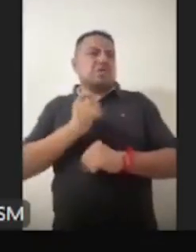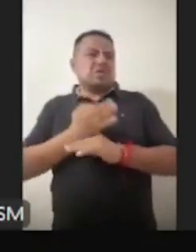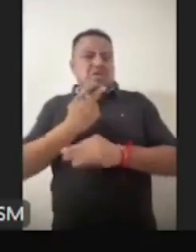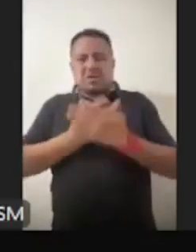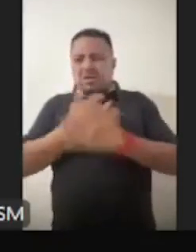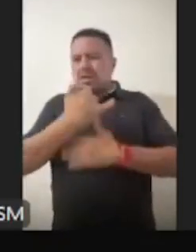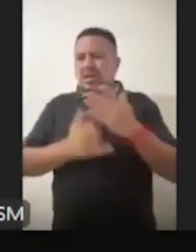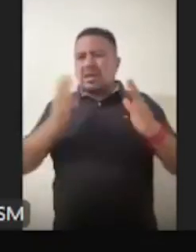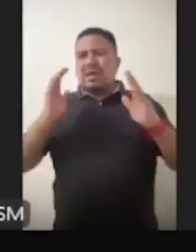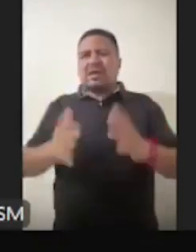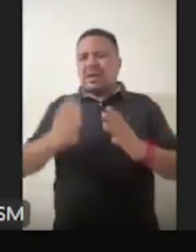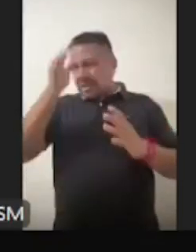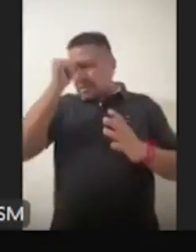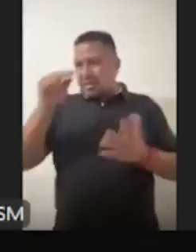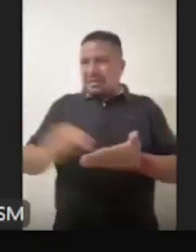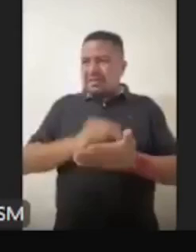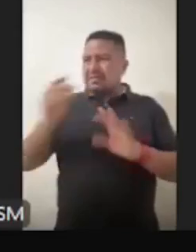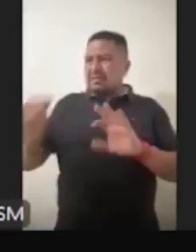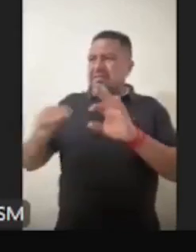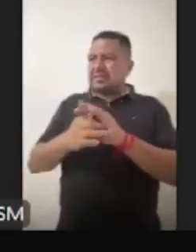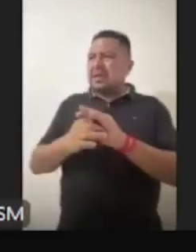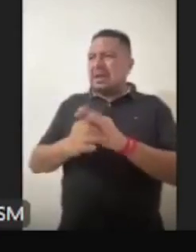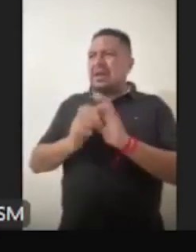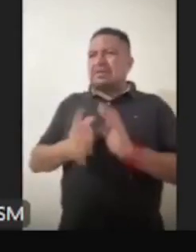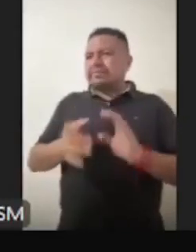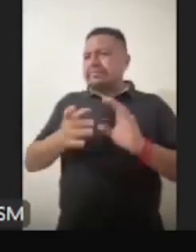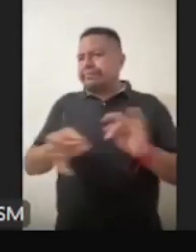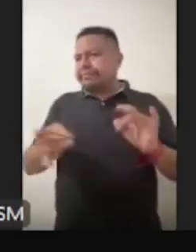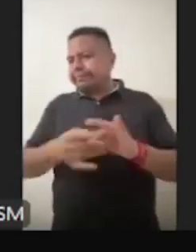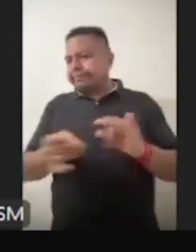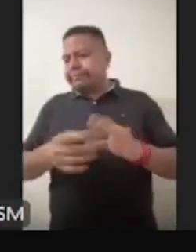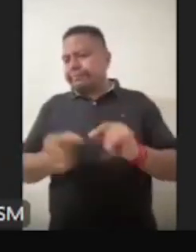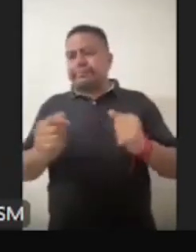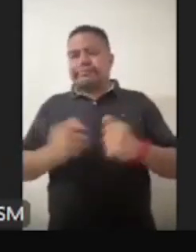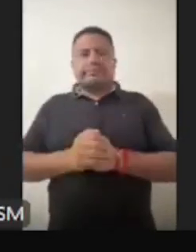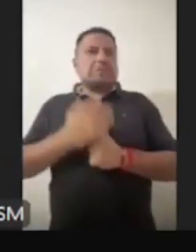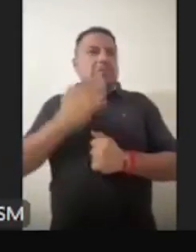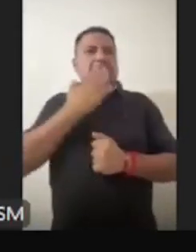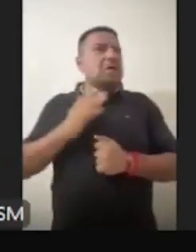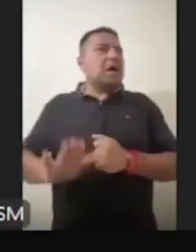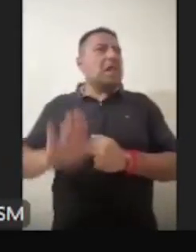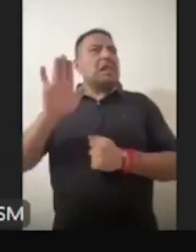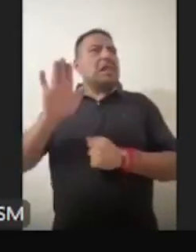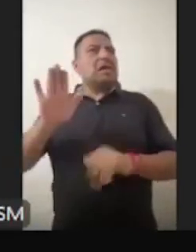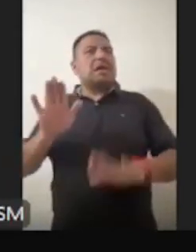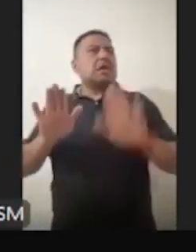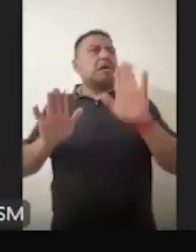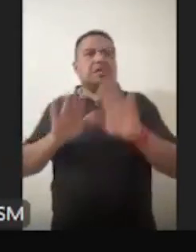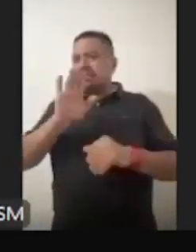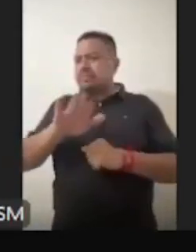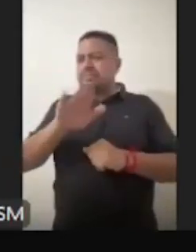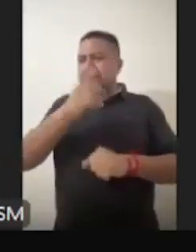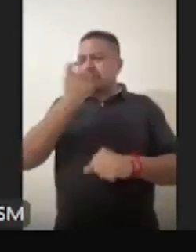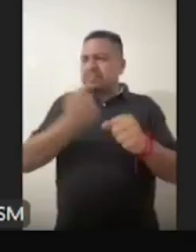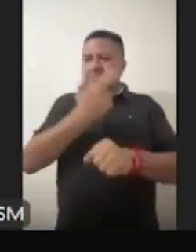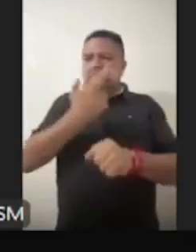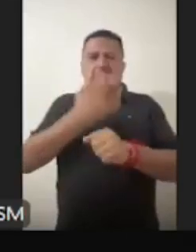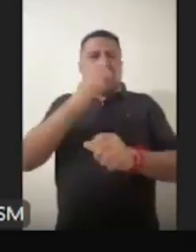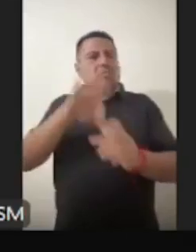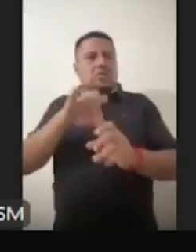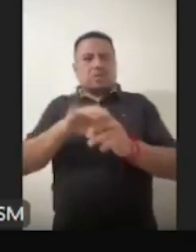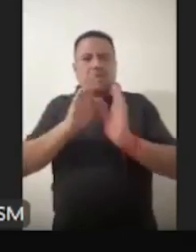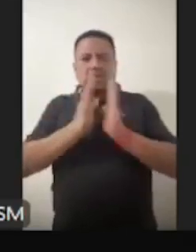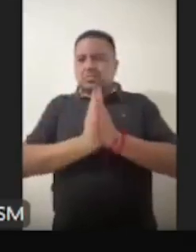laudo convenio del que se ha dado cuenta. No habiendo comentarios al respecto, secretario, tome la votación, por